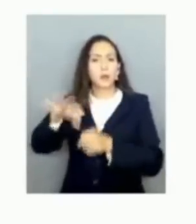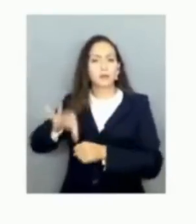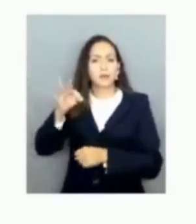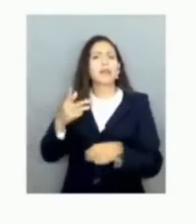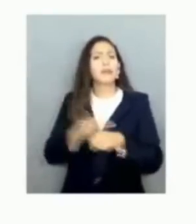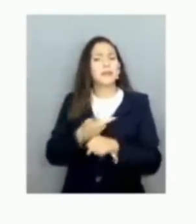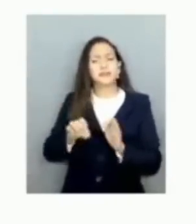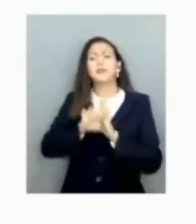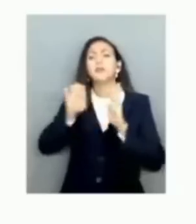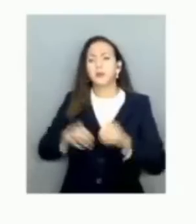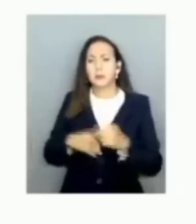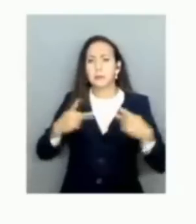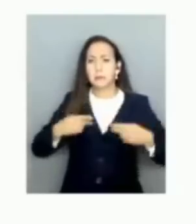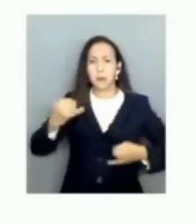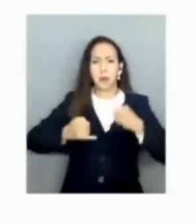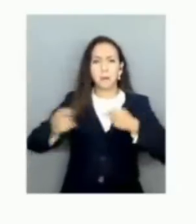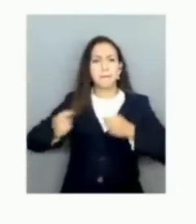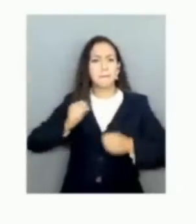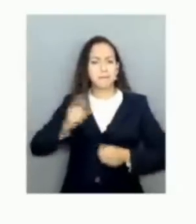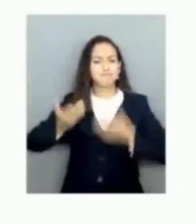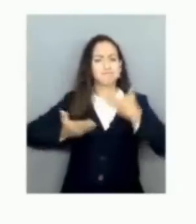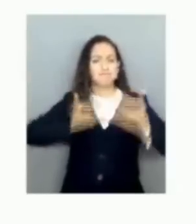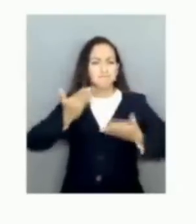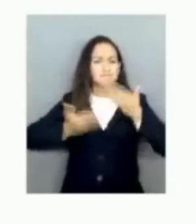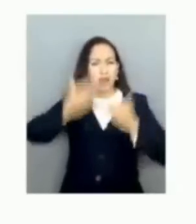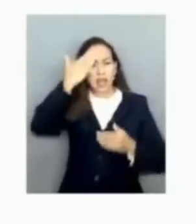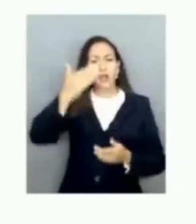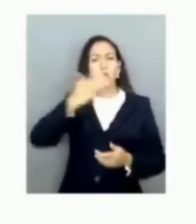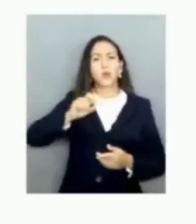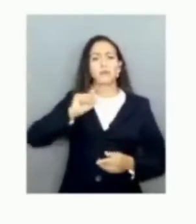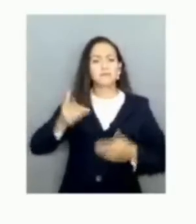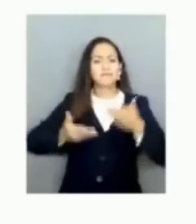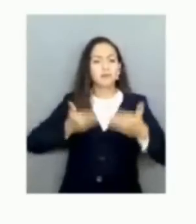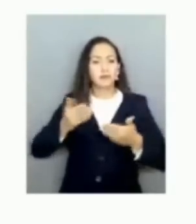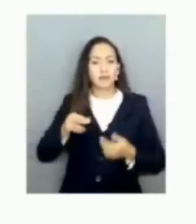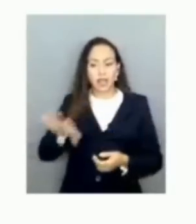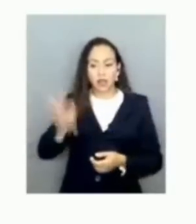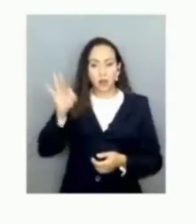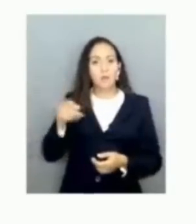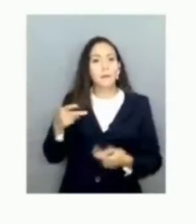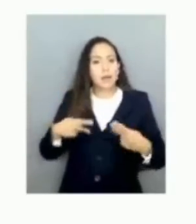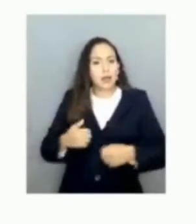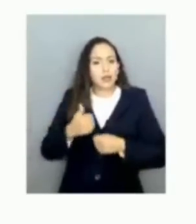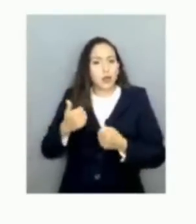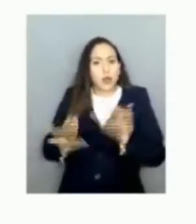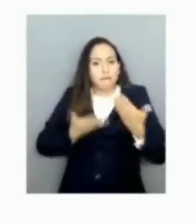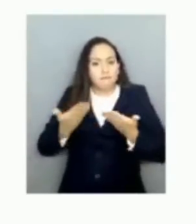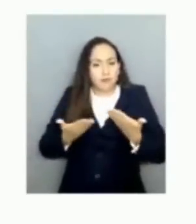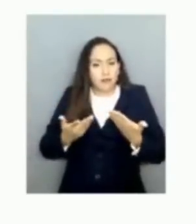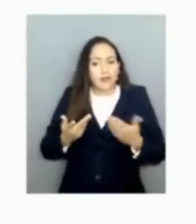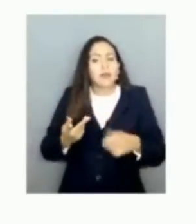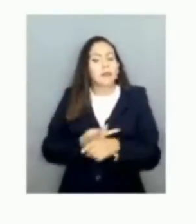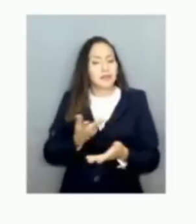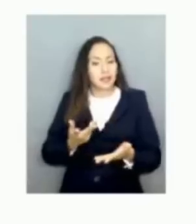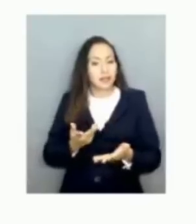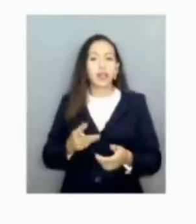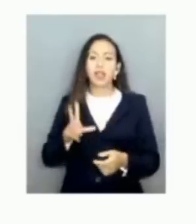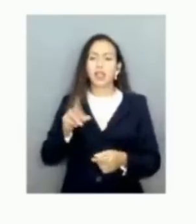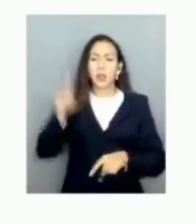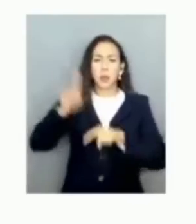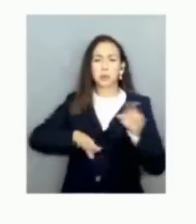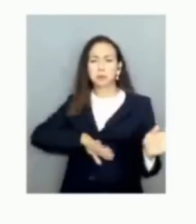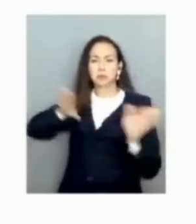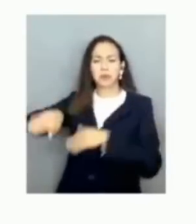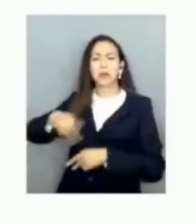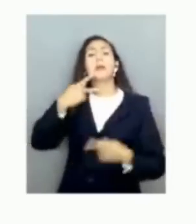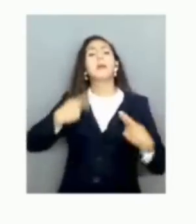y por no dar la mochada, siguen en la cárcel. Amigos, vamos a escuchar primero las palabras de ayer de la